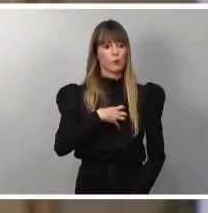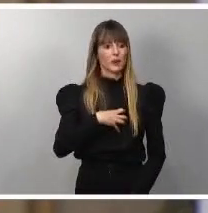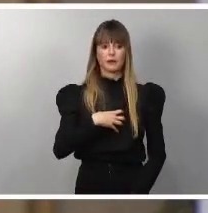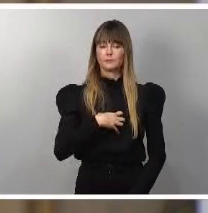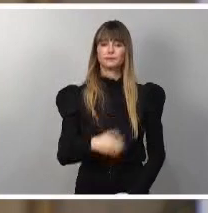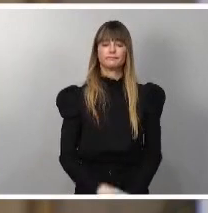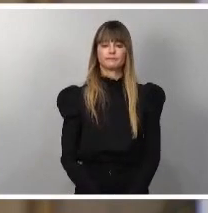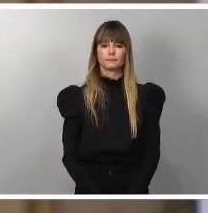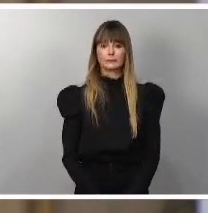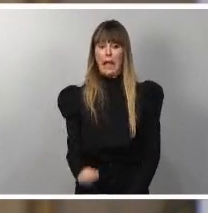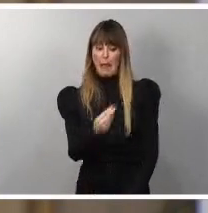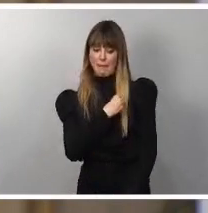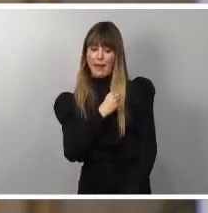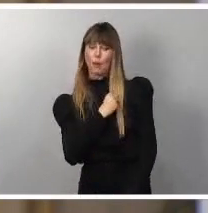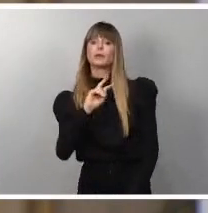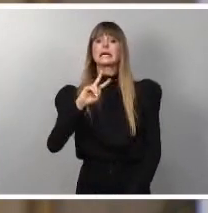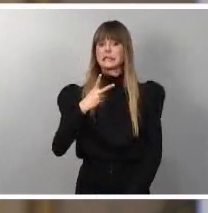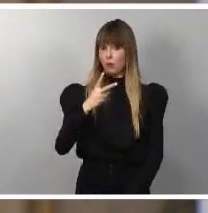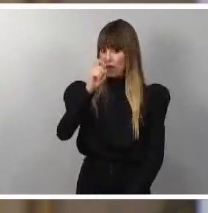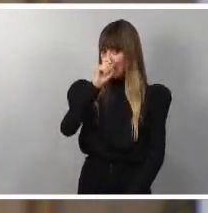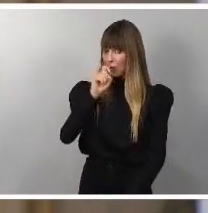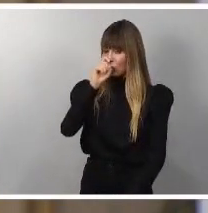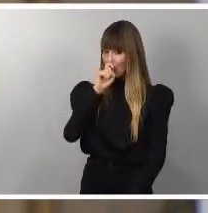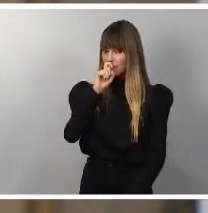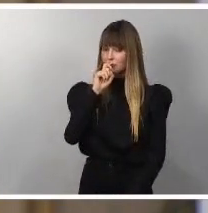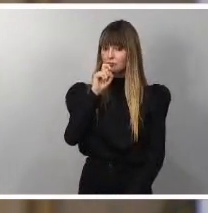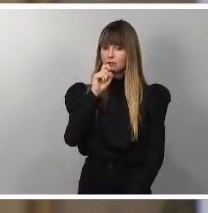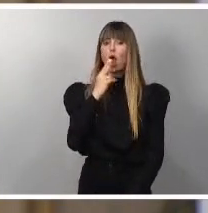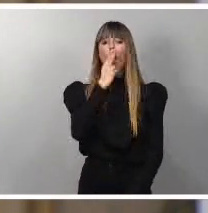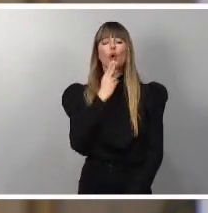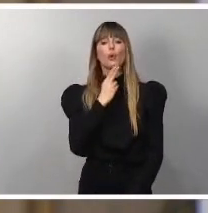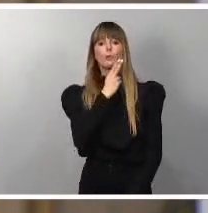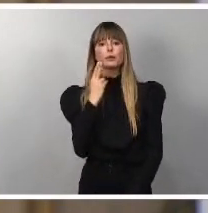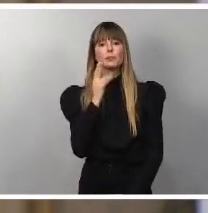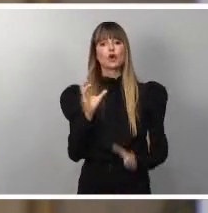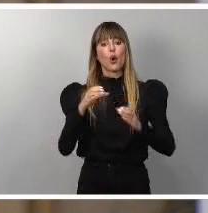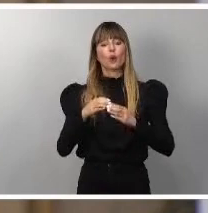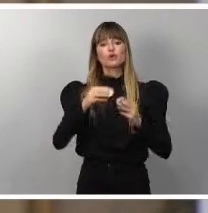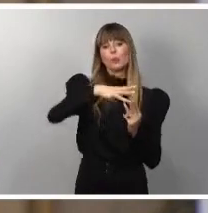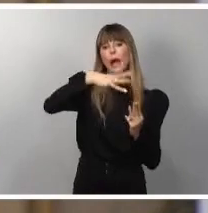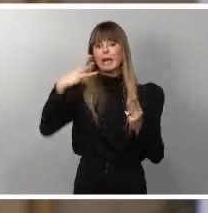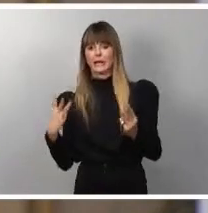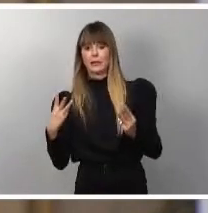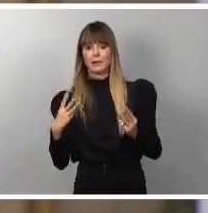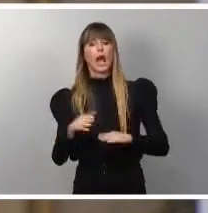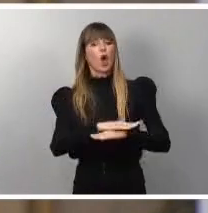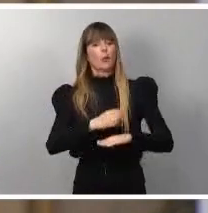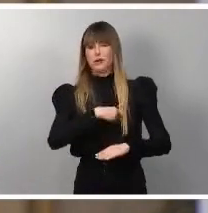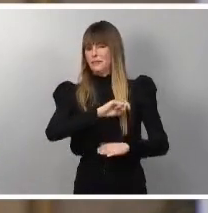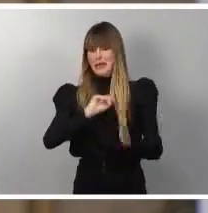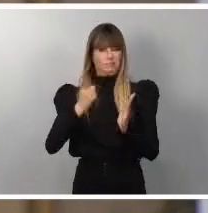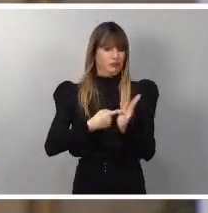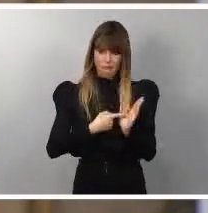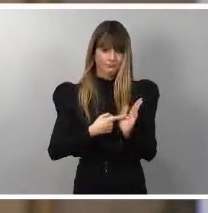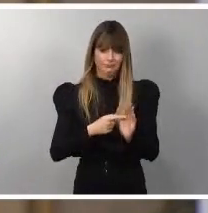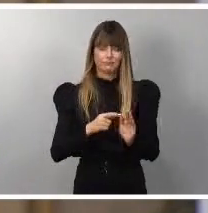respecto a la segunda de las preguntas, recordarle que el compromiso con el colectivo LGTBI por parte del Gobierno de España es total, es rotundo, que en